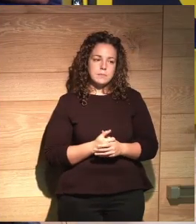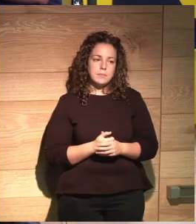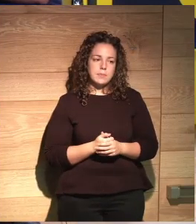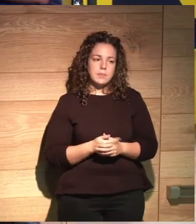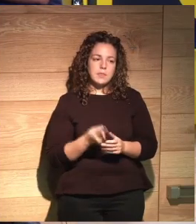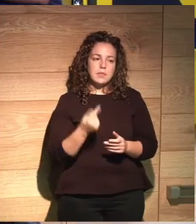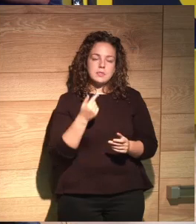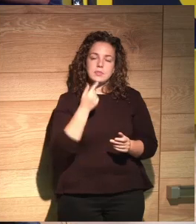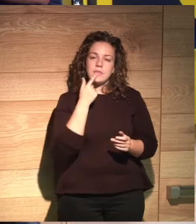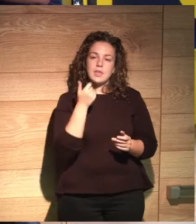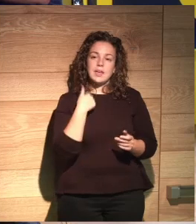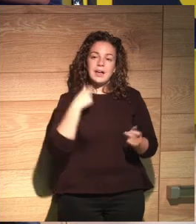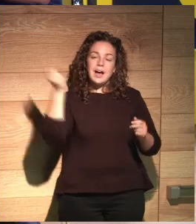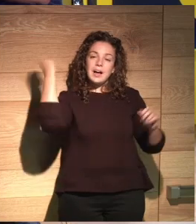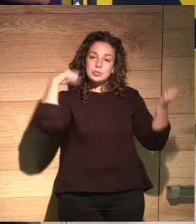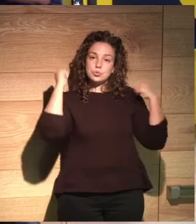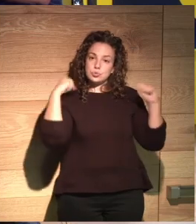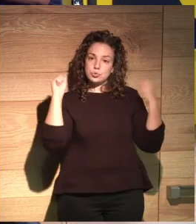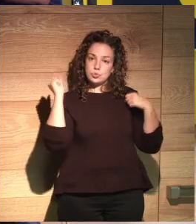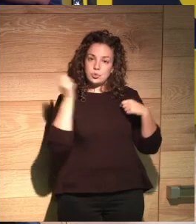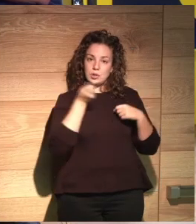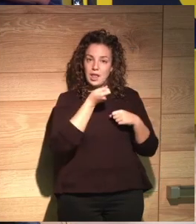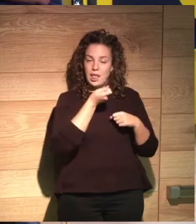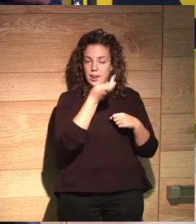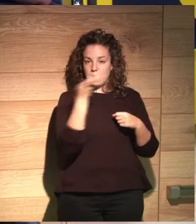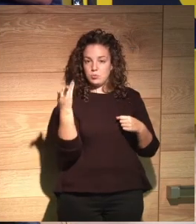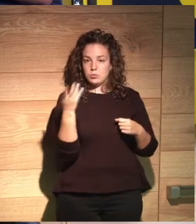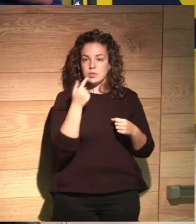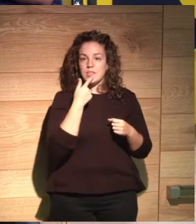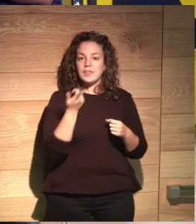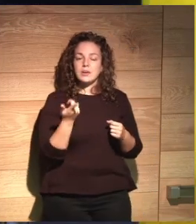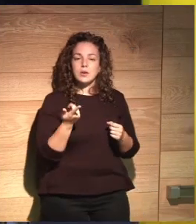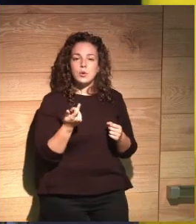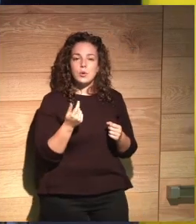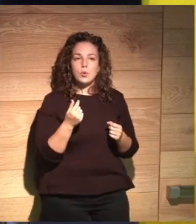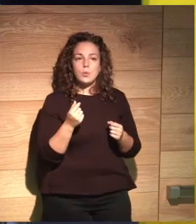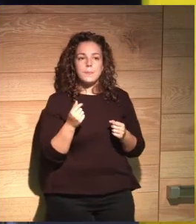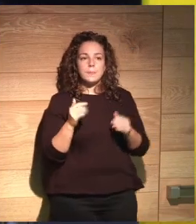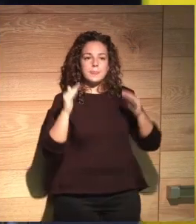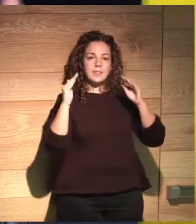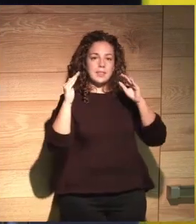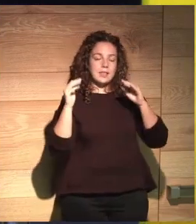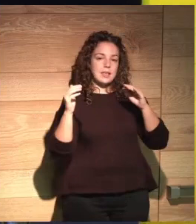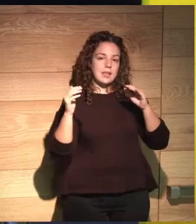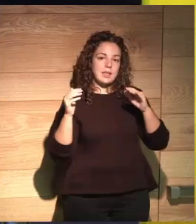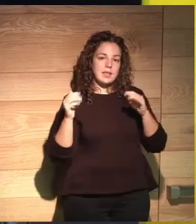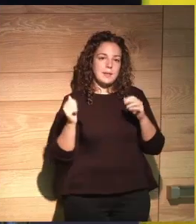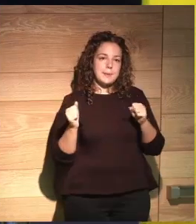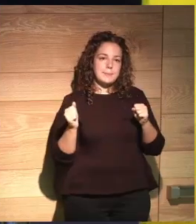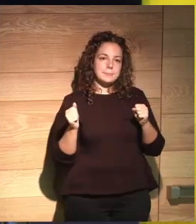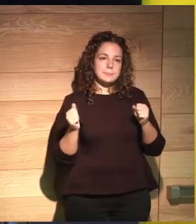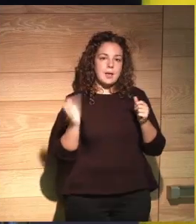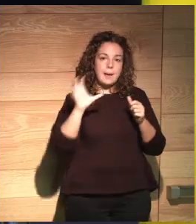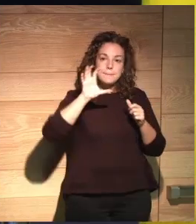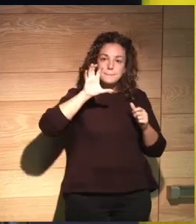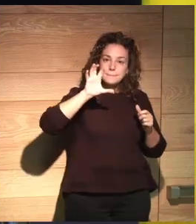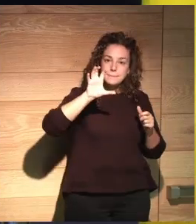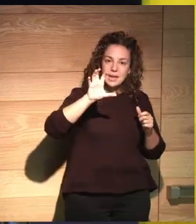y algunos otros actores de esa región se compraron una gran gran parte de un país